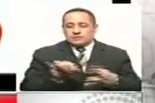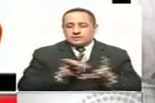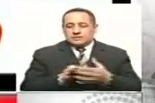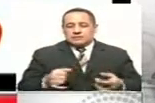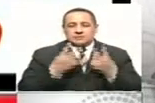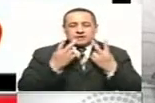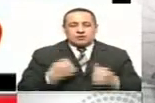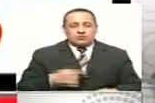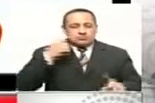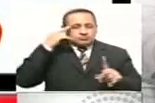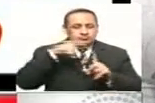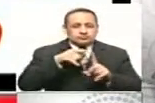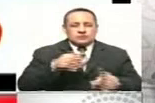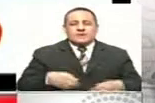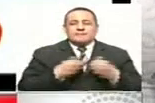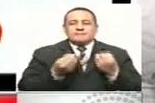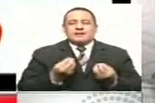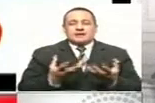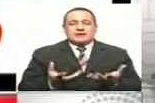que es una estrategia para,